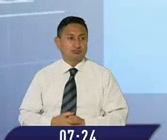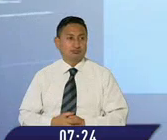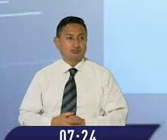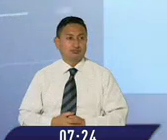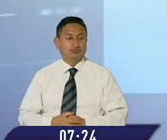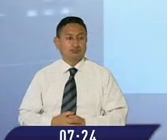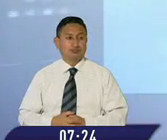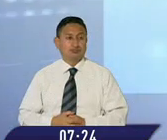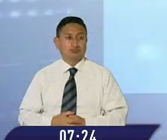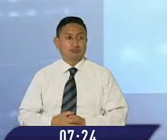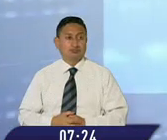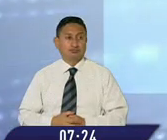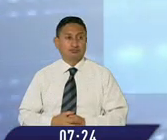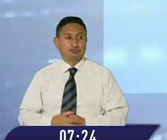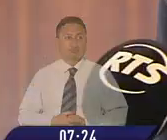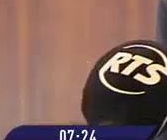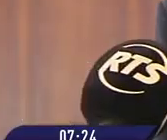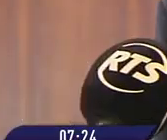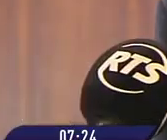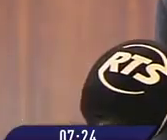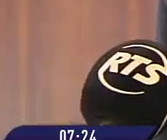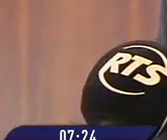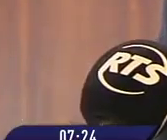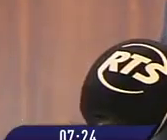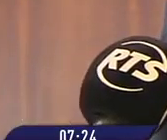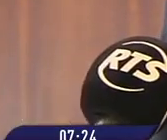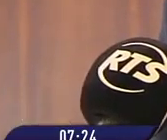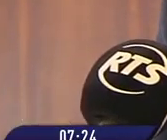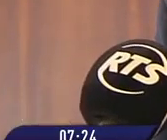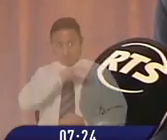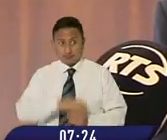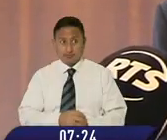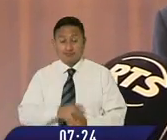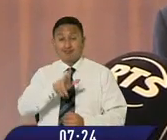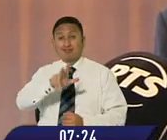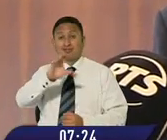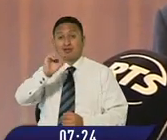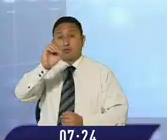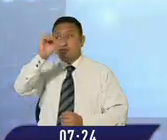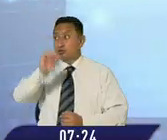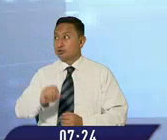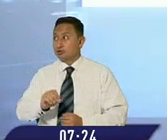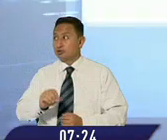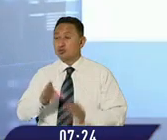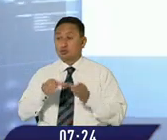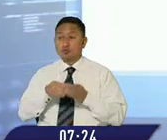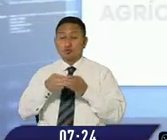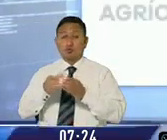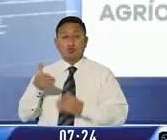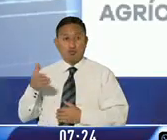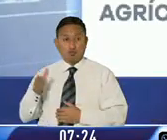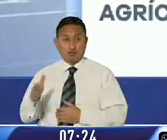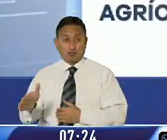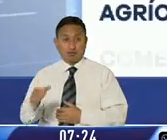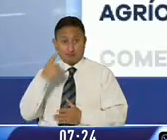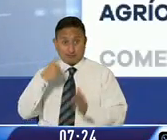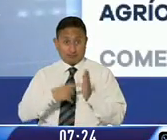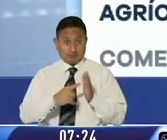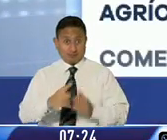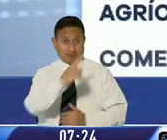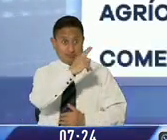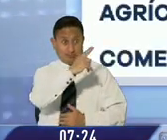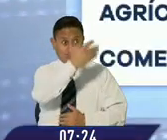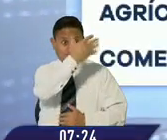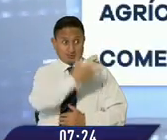por 161 millones. 30% aproximadamente el sector pecuario, el otro 30% al sector